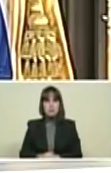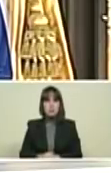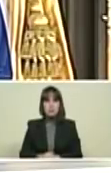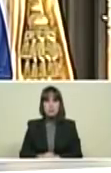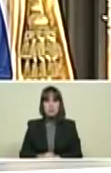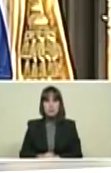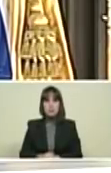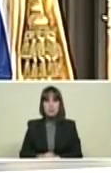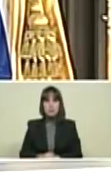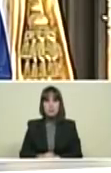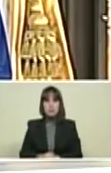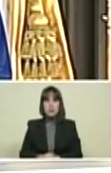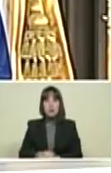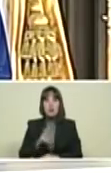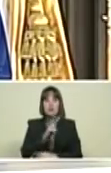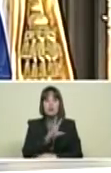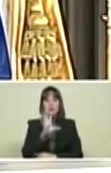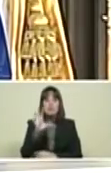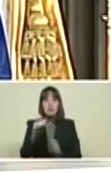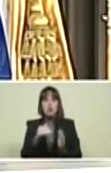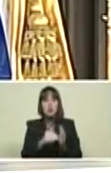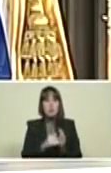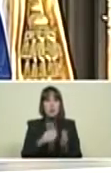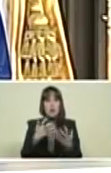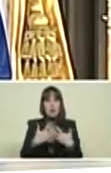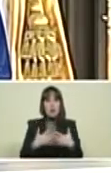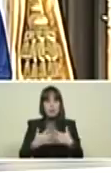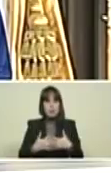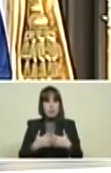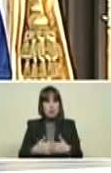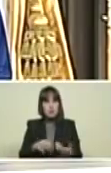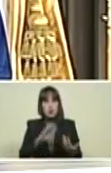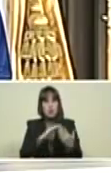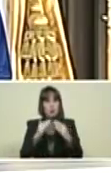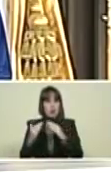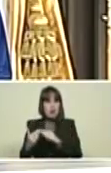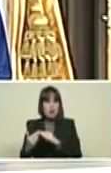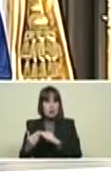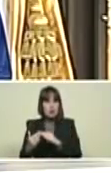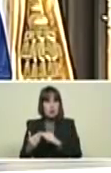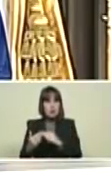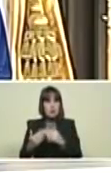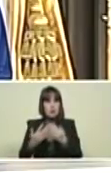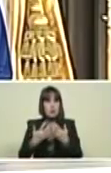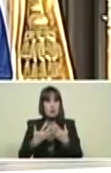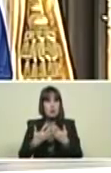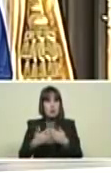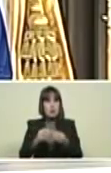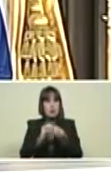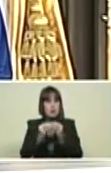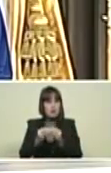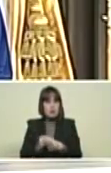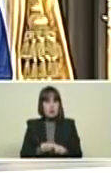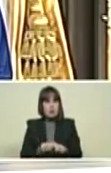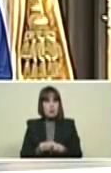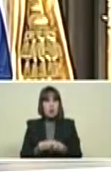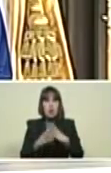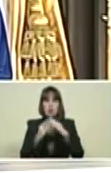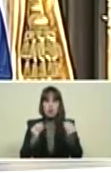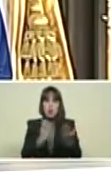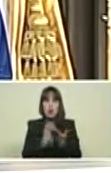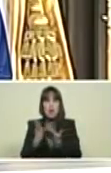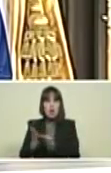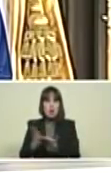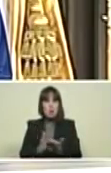anuncio la creación de 25.000 empresas comunales de mantenimiento preventivo de toda la